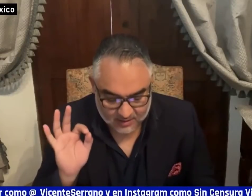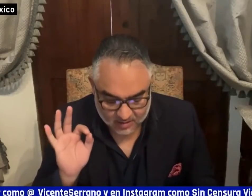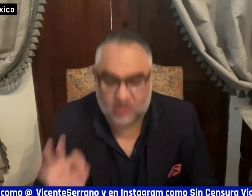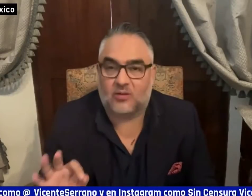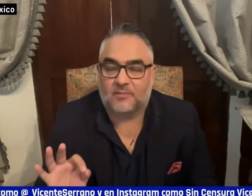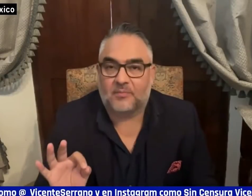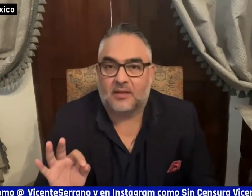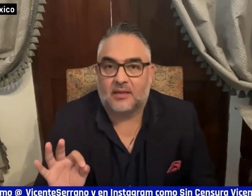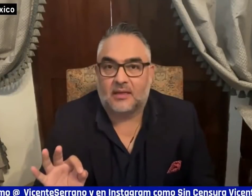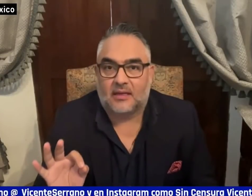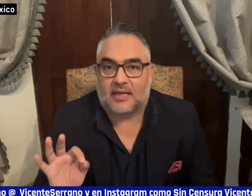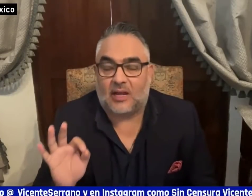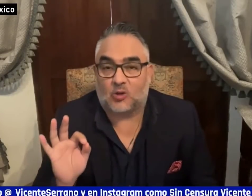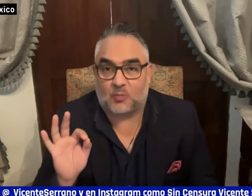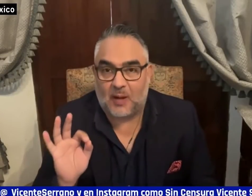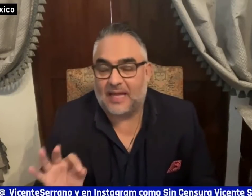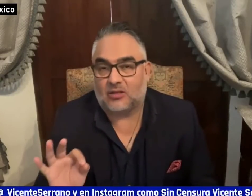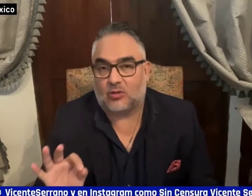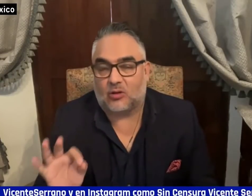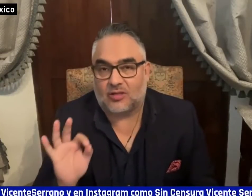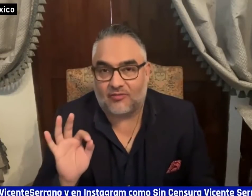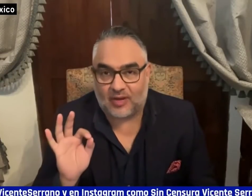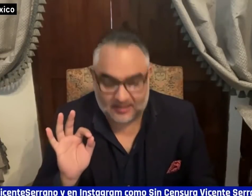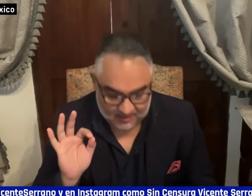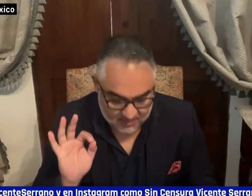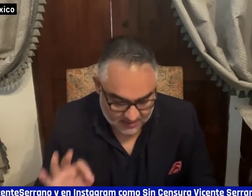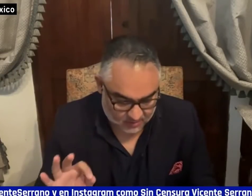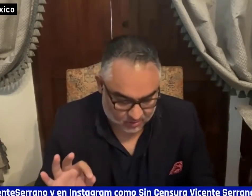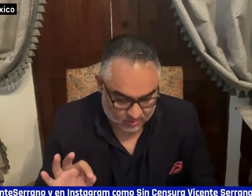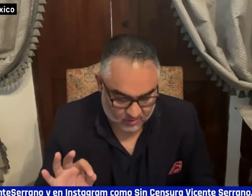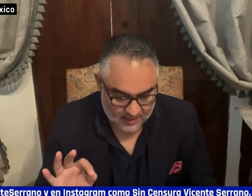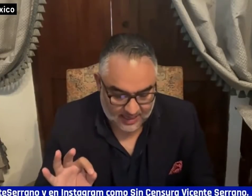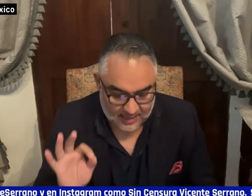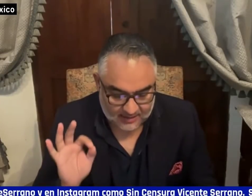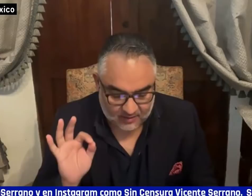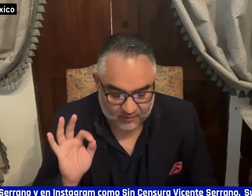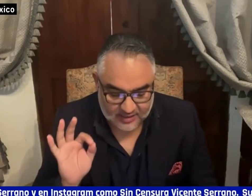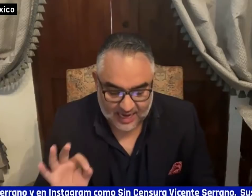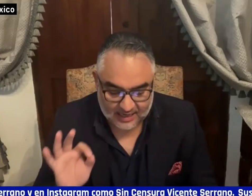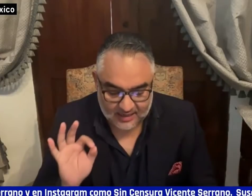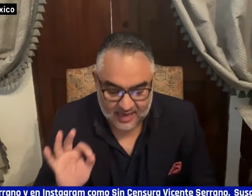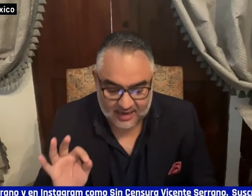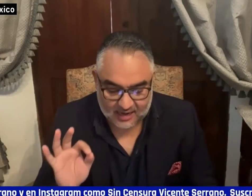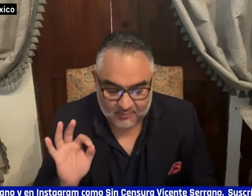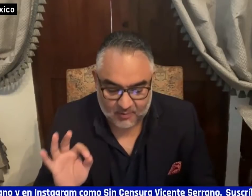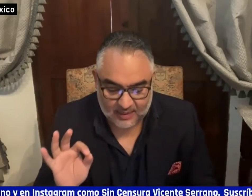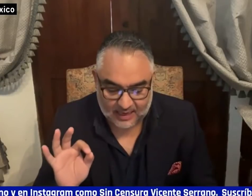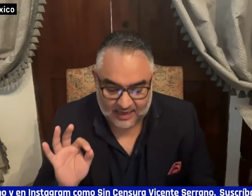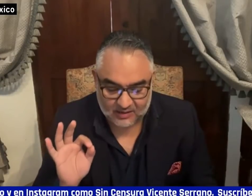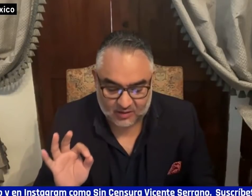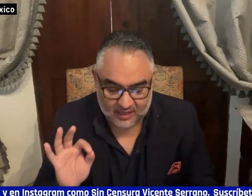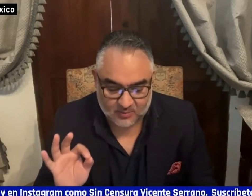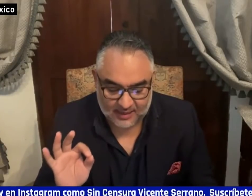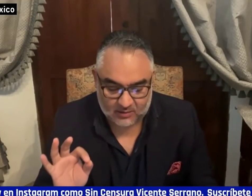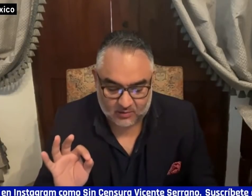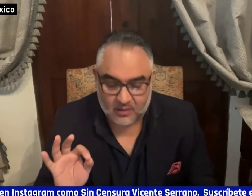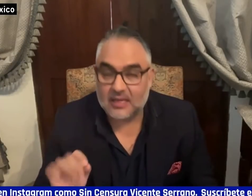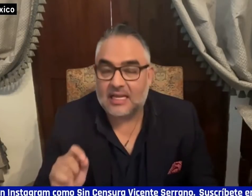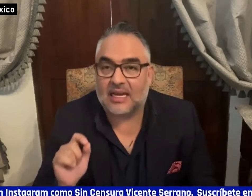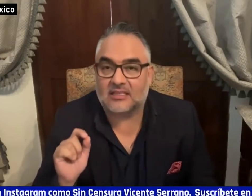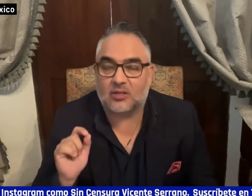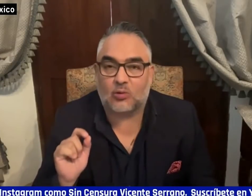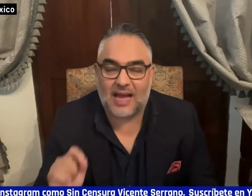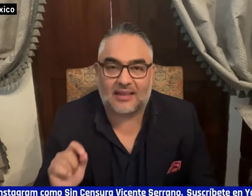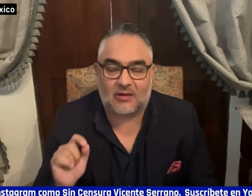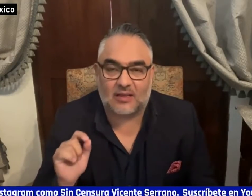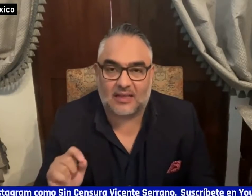Obrador advirtió que los pleitos, los enfrentamientos entre el fiscal general de la República, Alejandro Gers Manero,